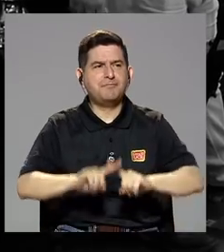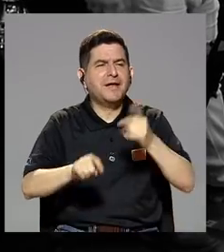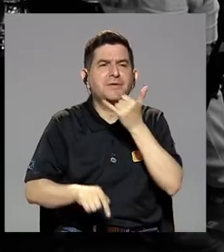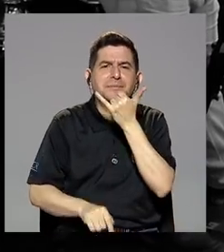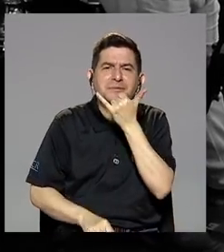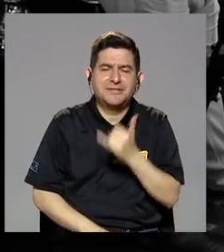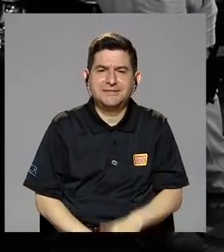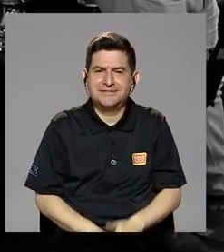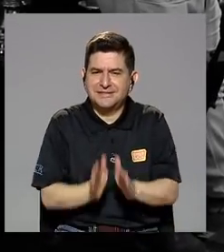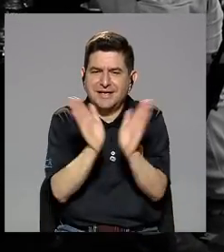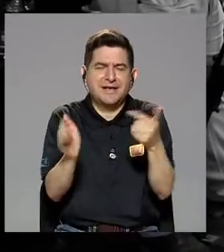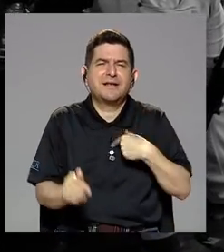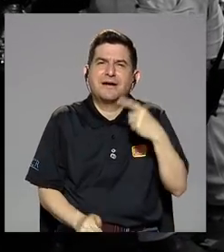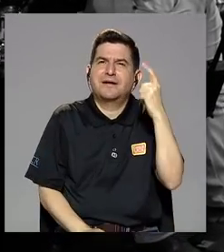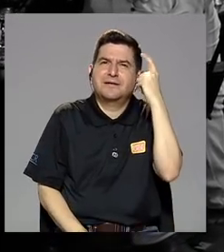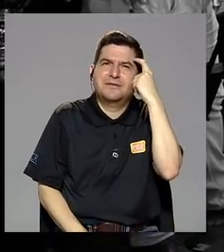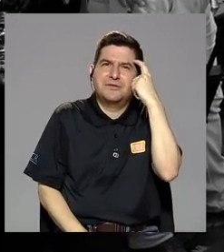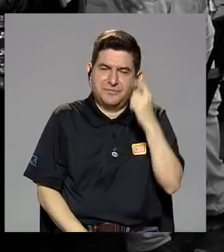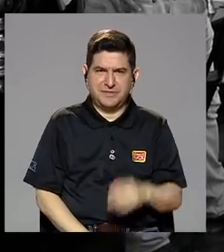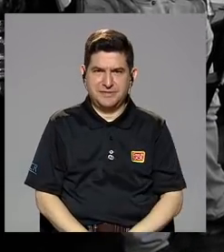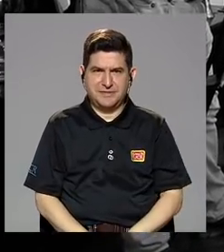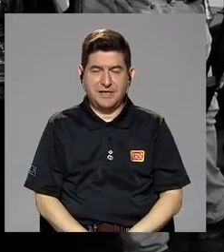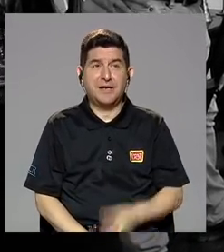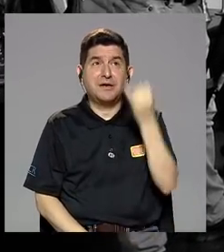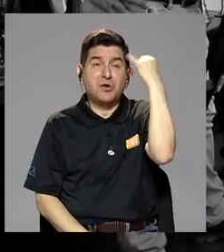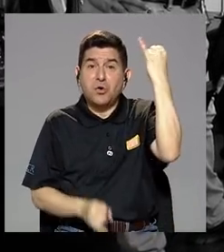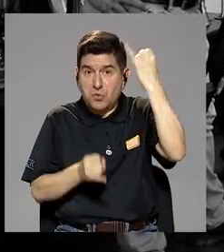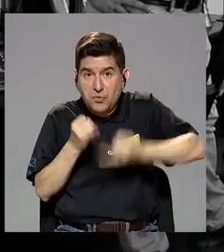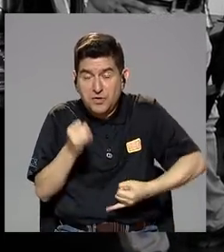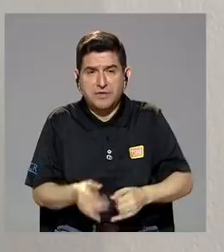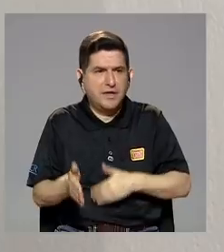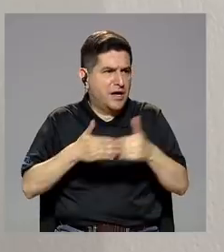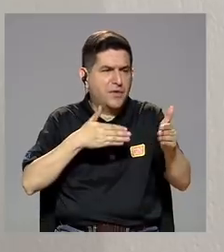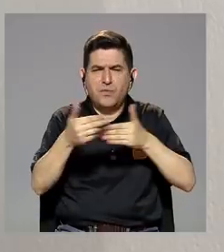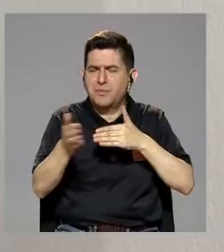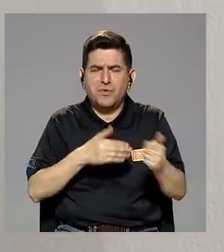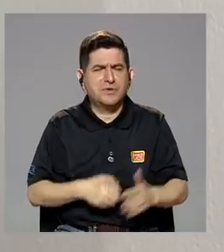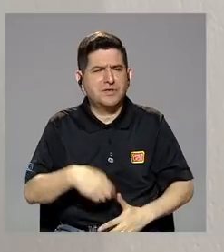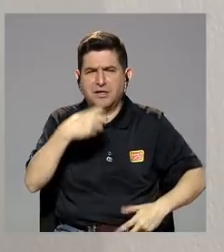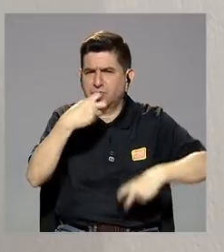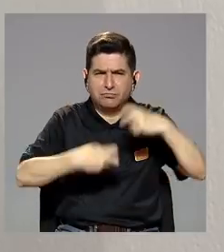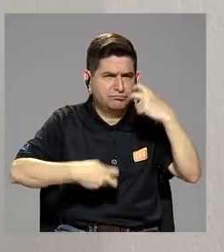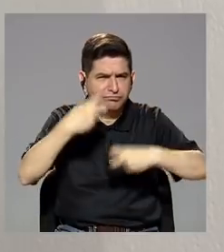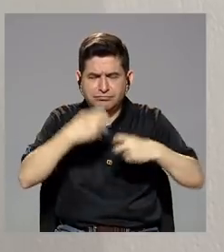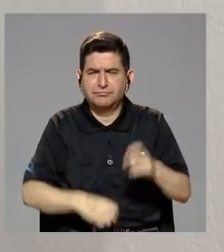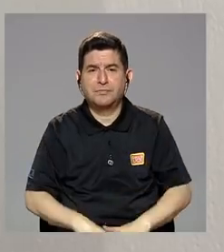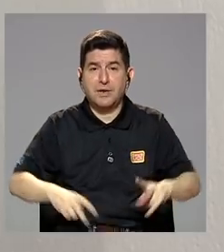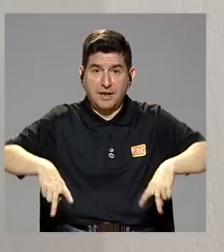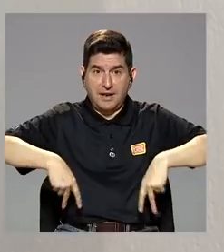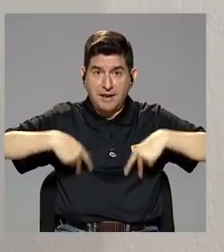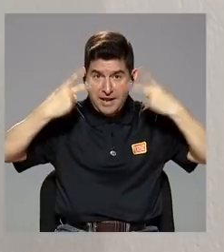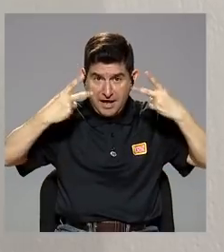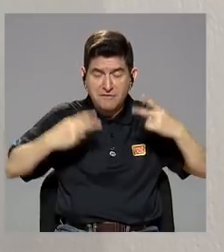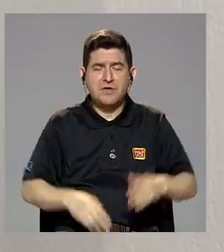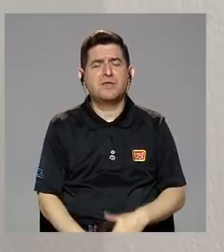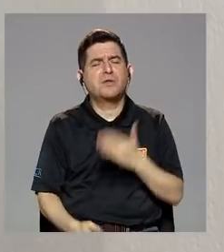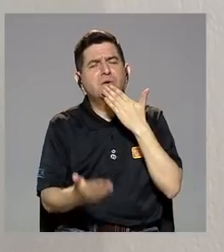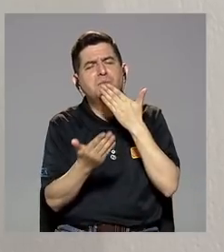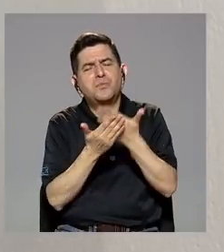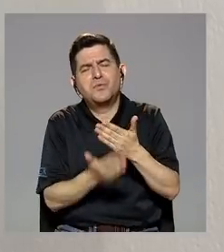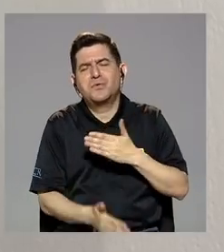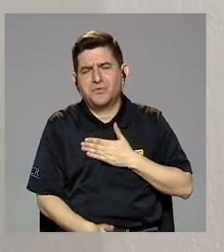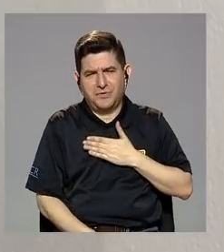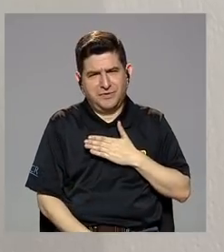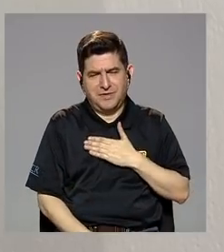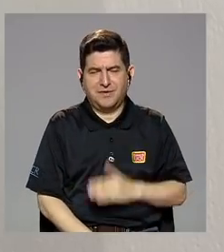pasa que en general yo siempre he pensado un sacó como conclusión nuevo que a pesar de las dificultades la vida ha sido muy generosa